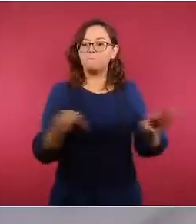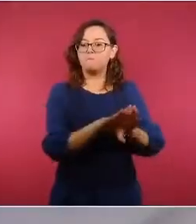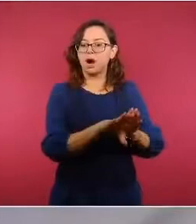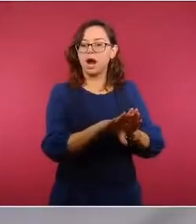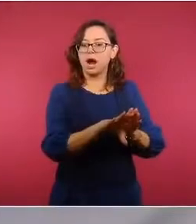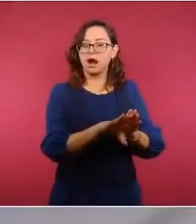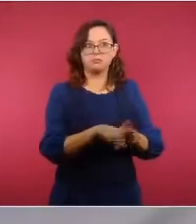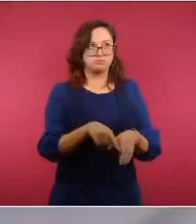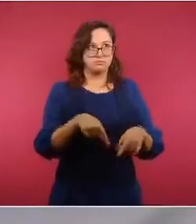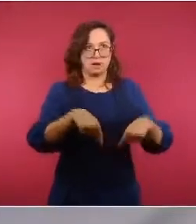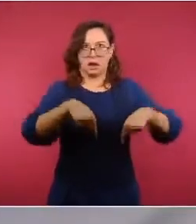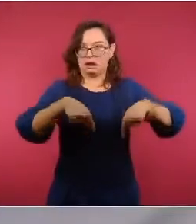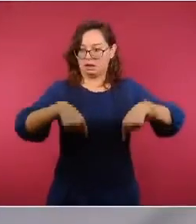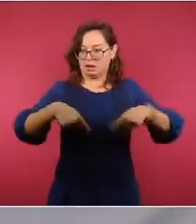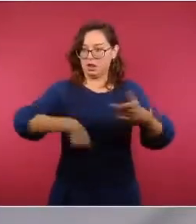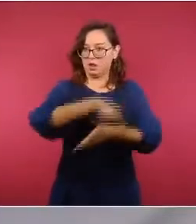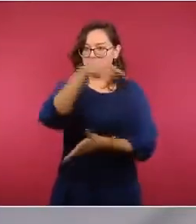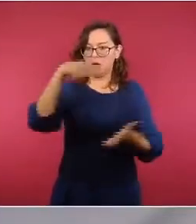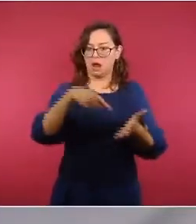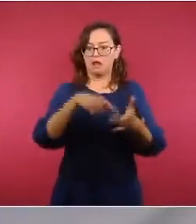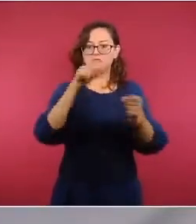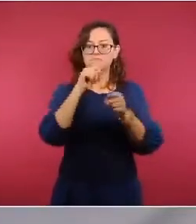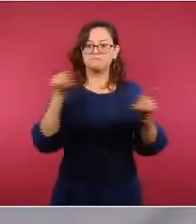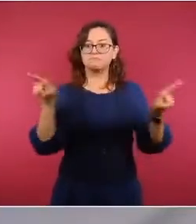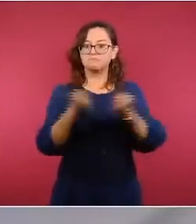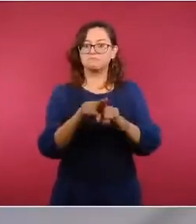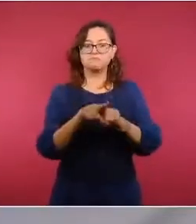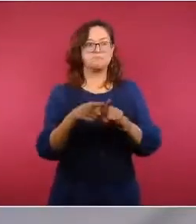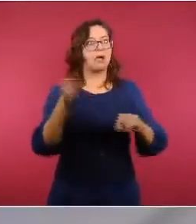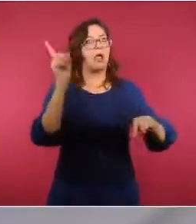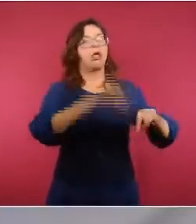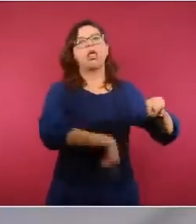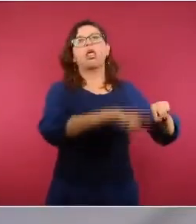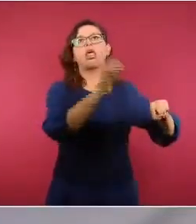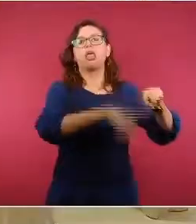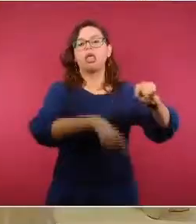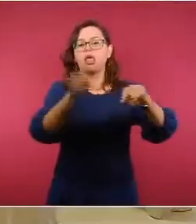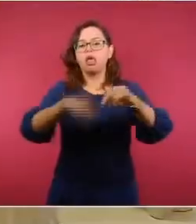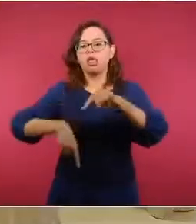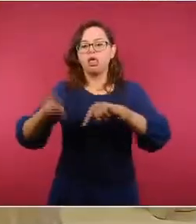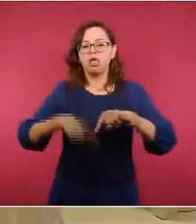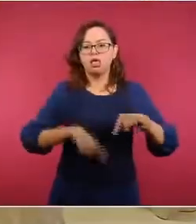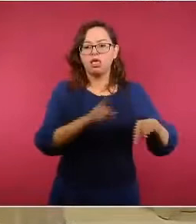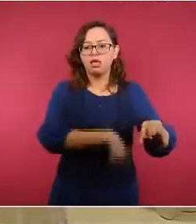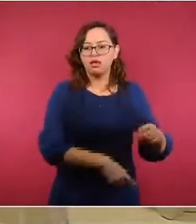donde estamos, y desde luego se tenía que desmontar este hangar,